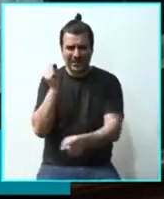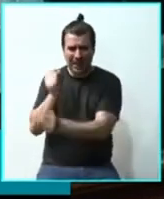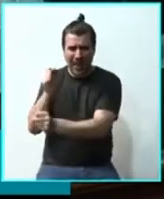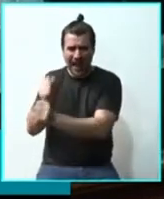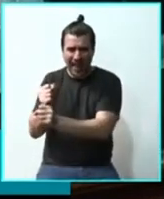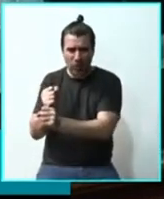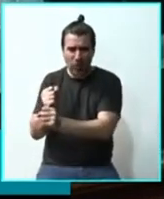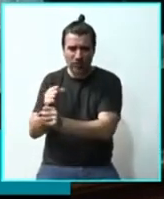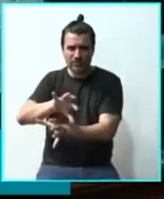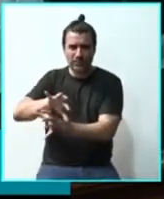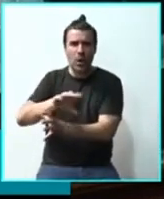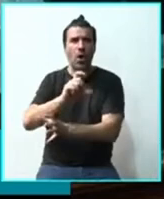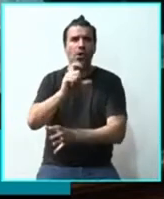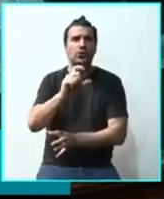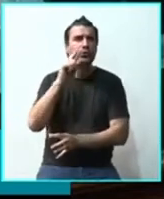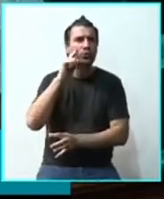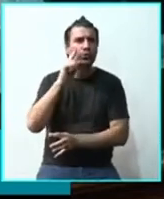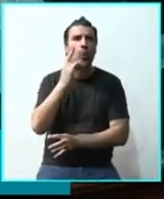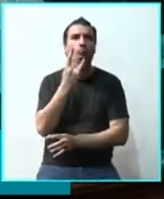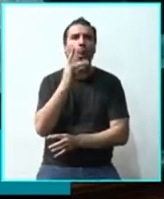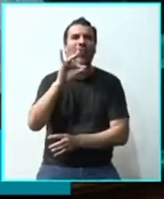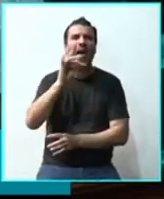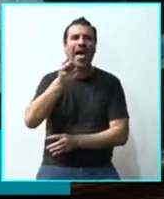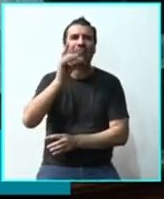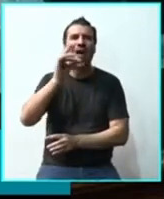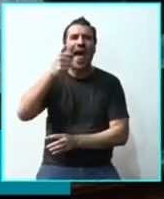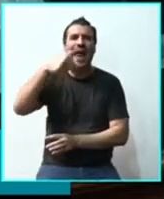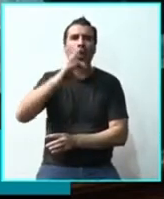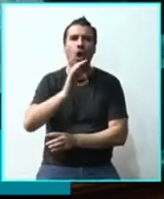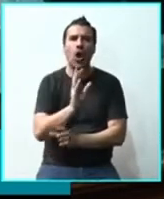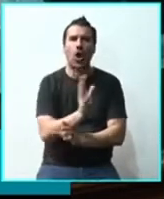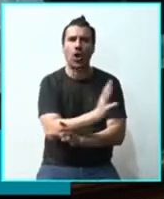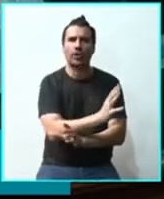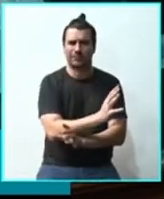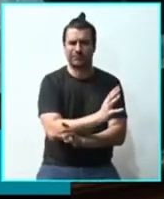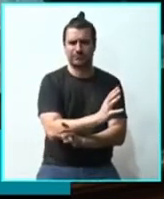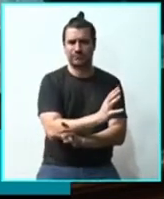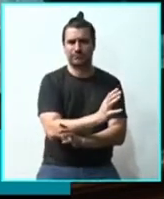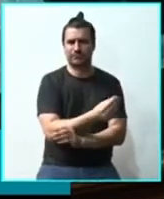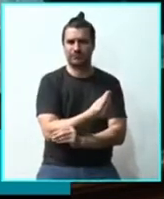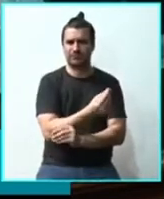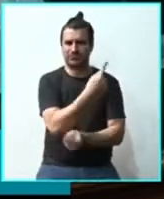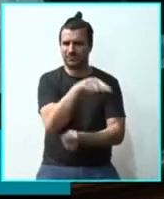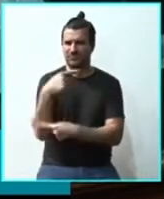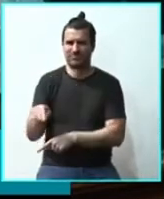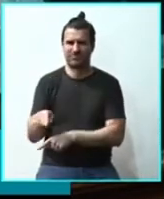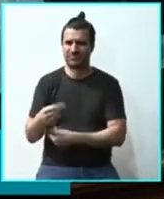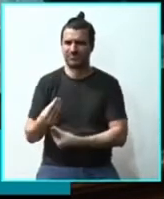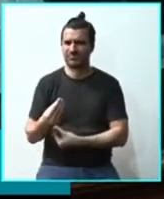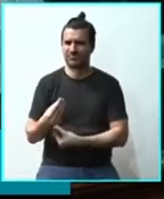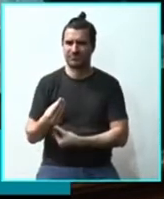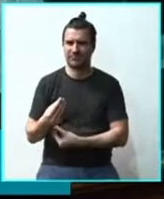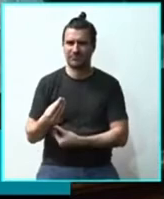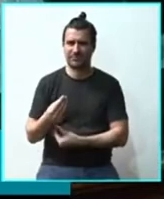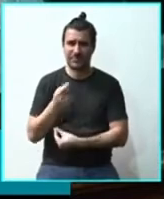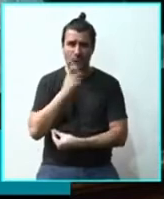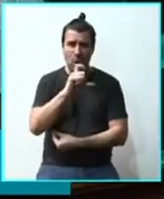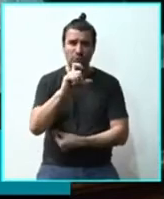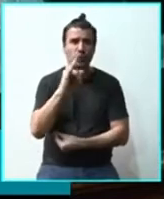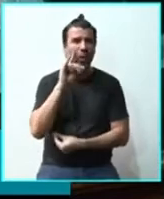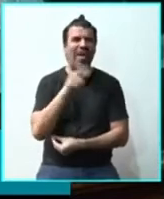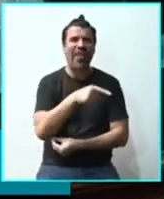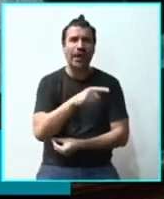un ciudadano. O sea, los que trabajan son ciudadanos y los ciudadanos que no tienen trabajo supongo que lo quieren tener. El sistema